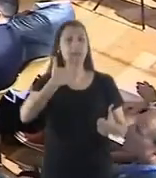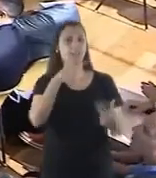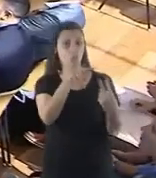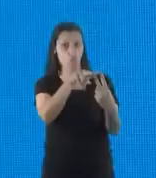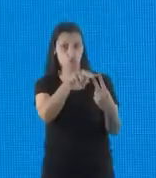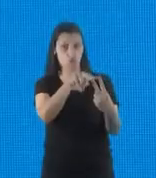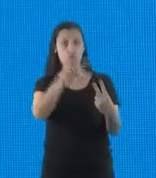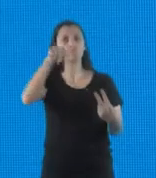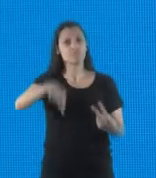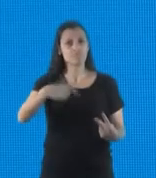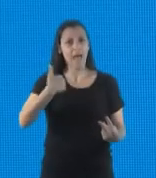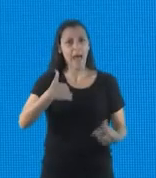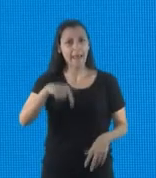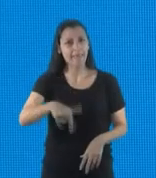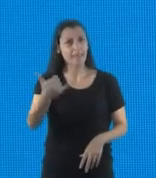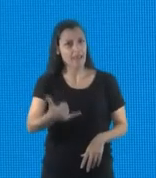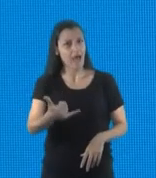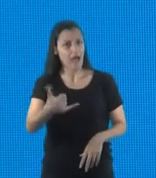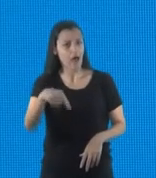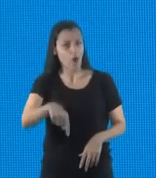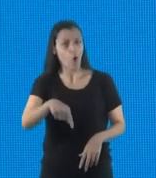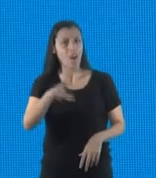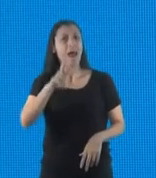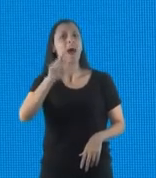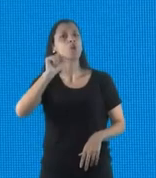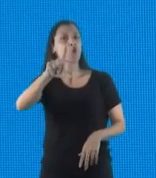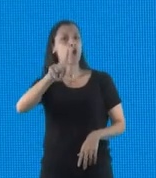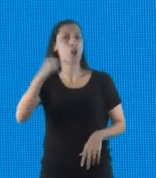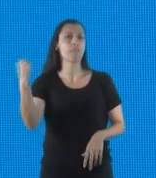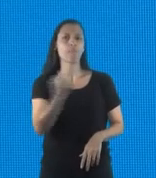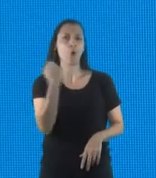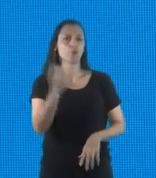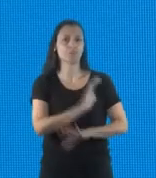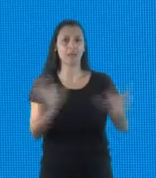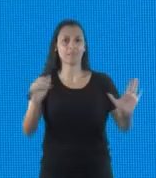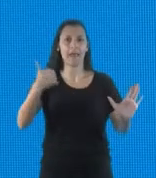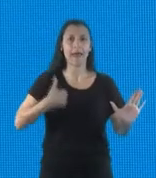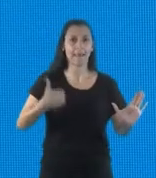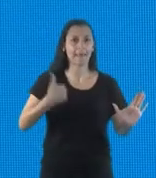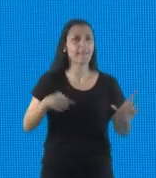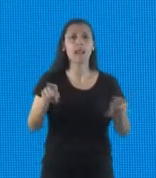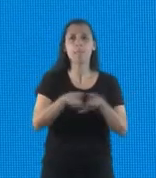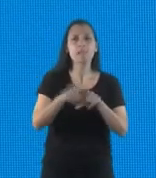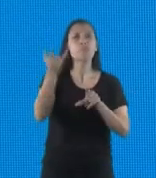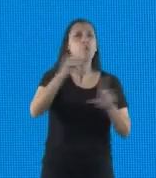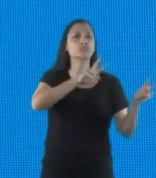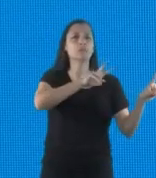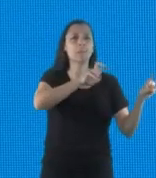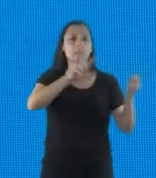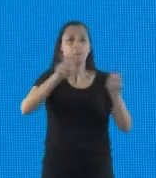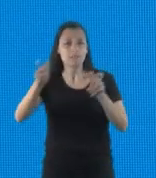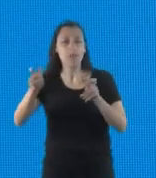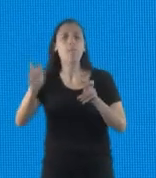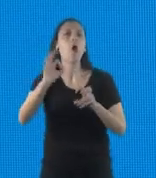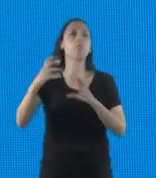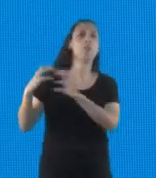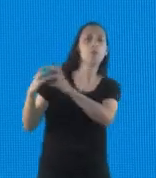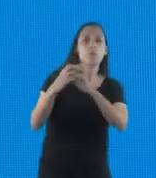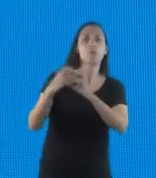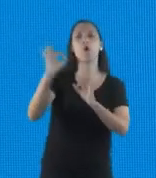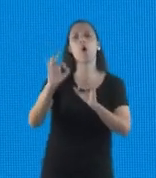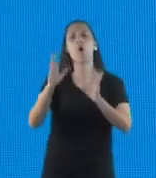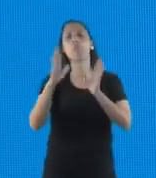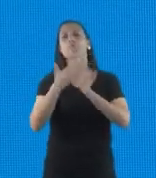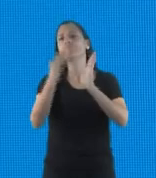Y Argentina tiene un papel central en esa discusión o en esa agenda